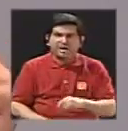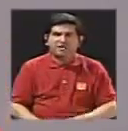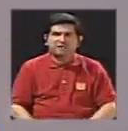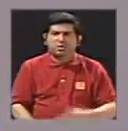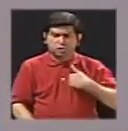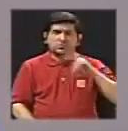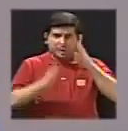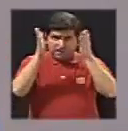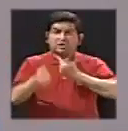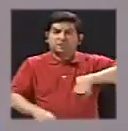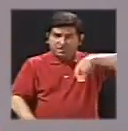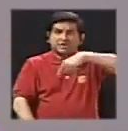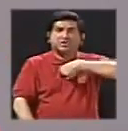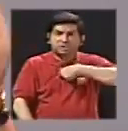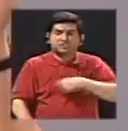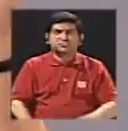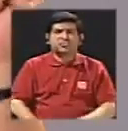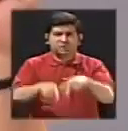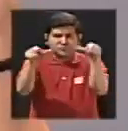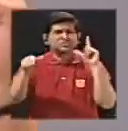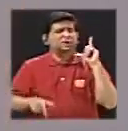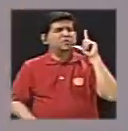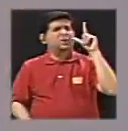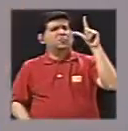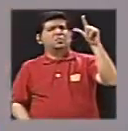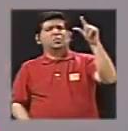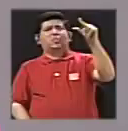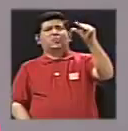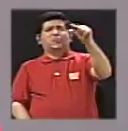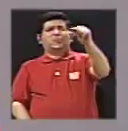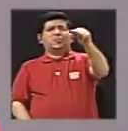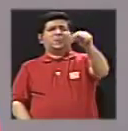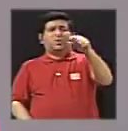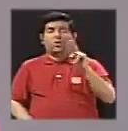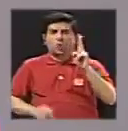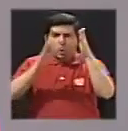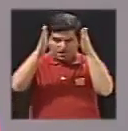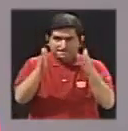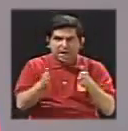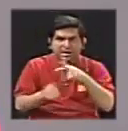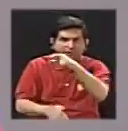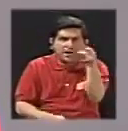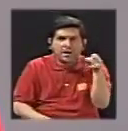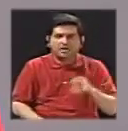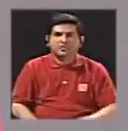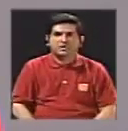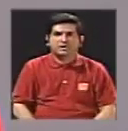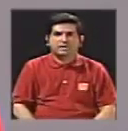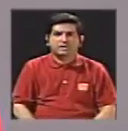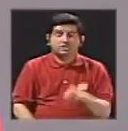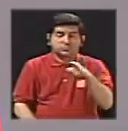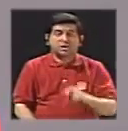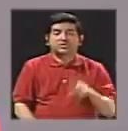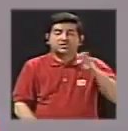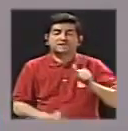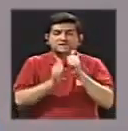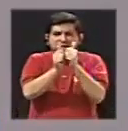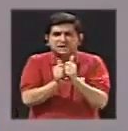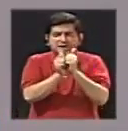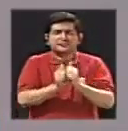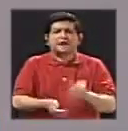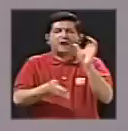tenemos compañeros en zonas rurales alejadísimas. Hay compañeros que van a caballo al